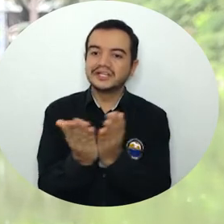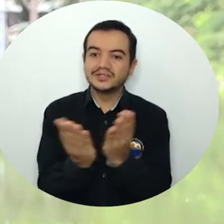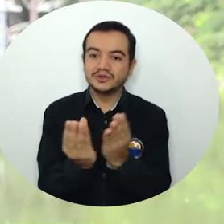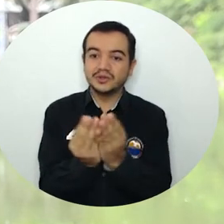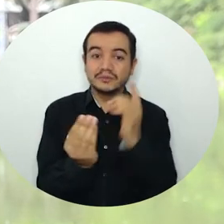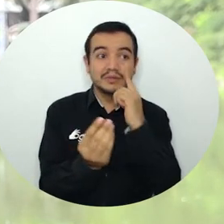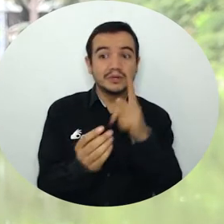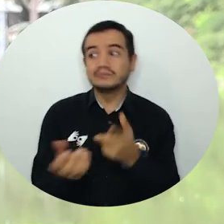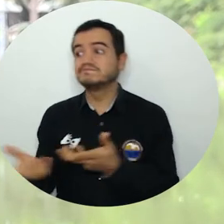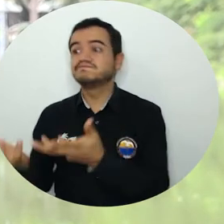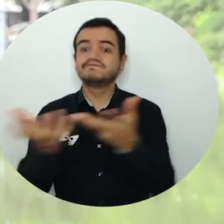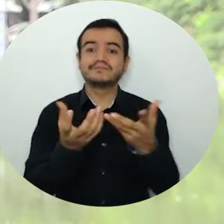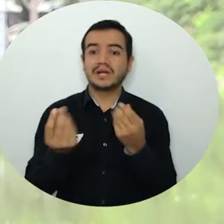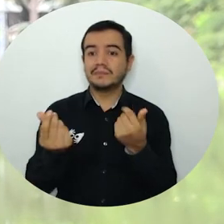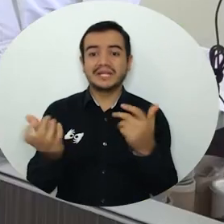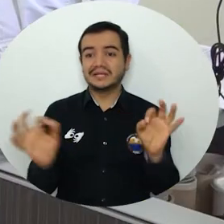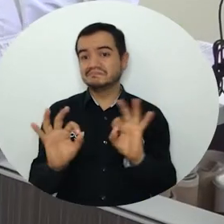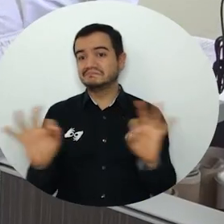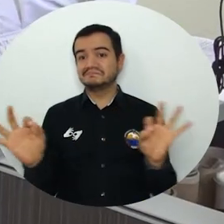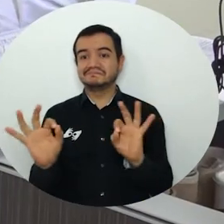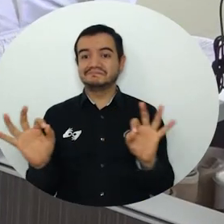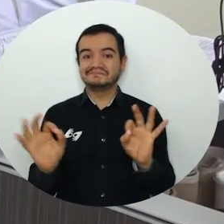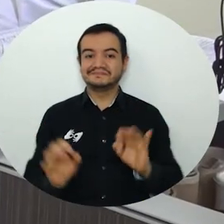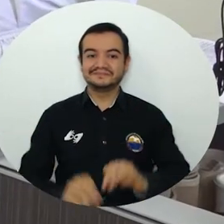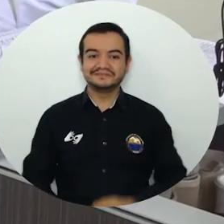vernos afectados por la necesidad económica.